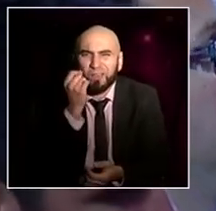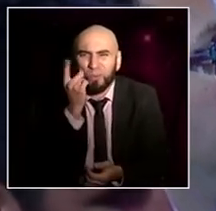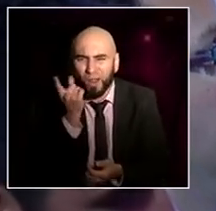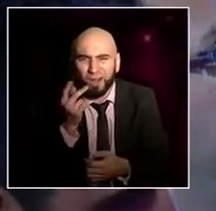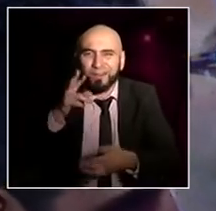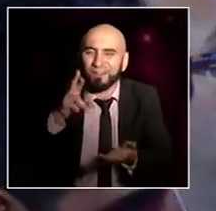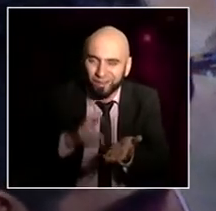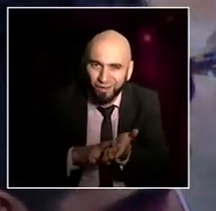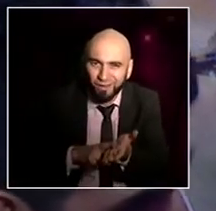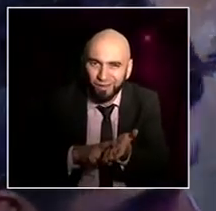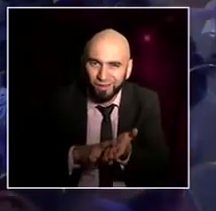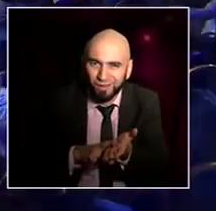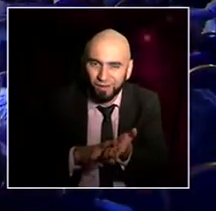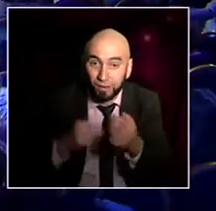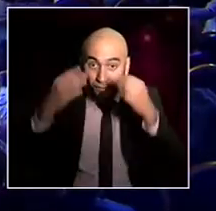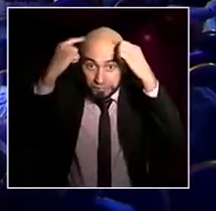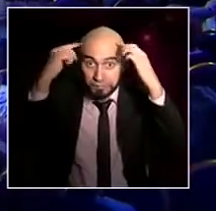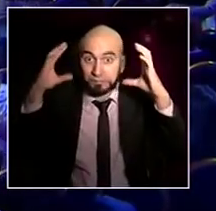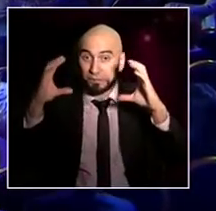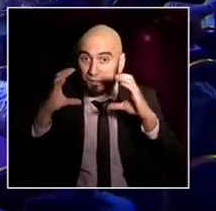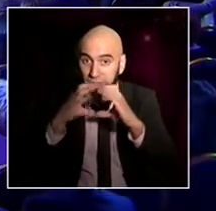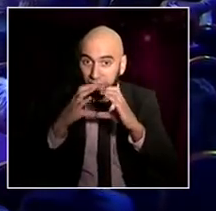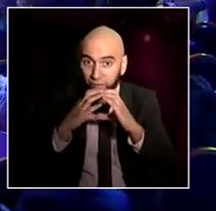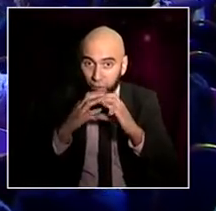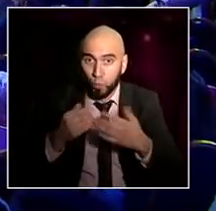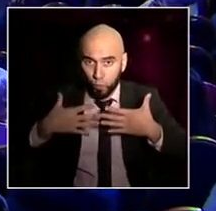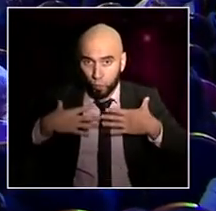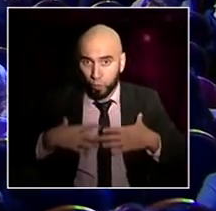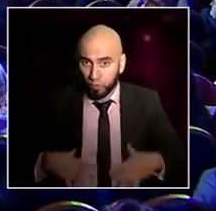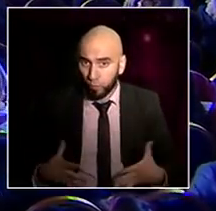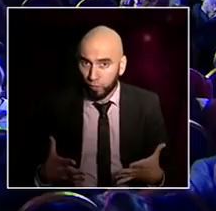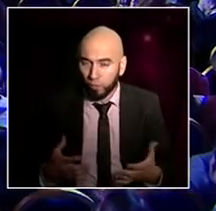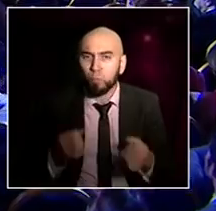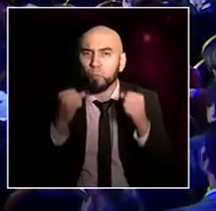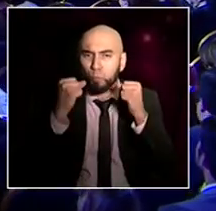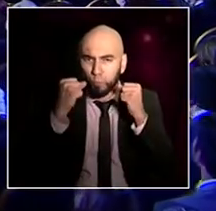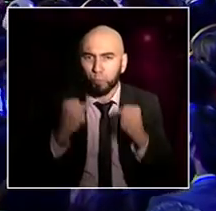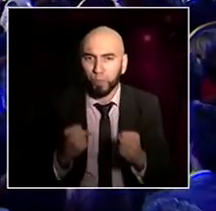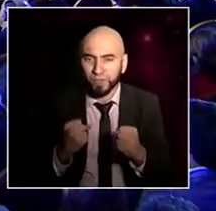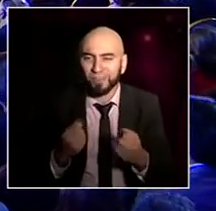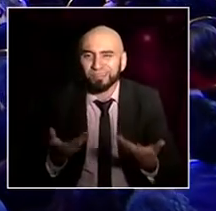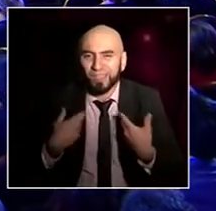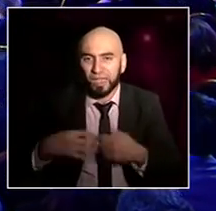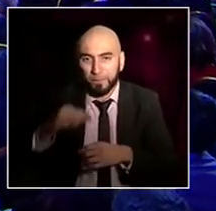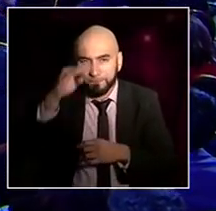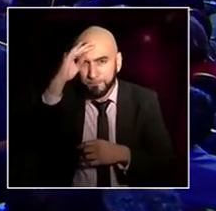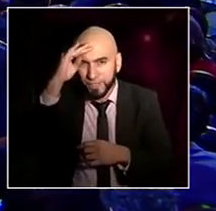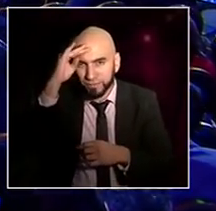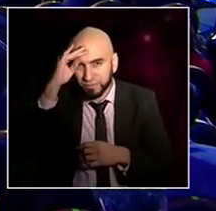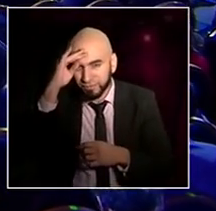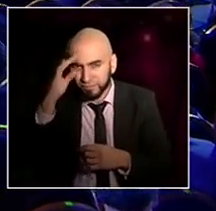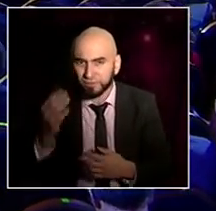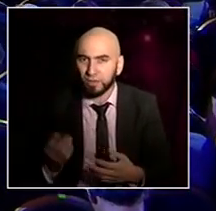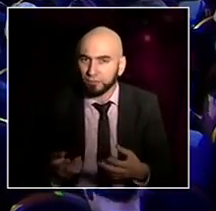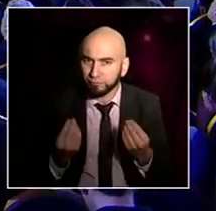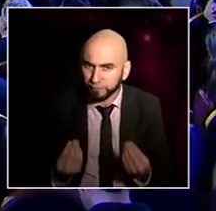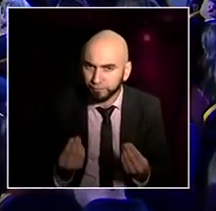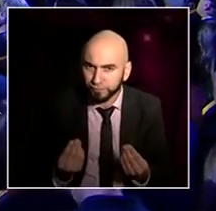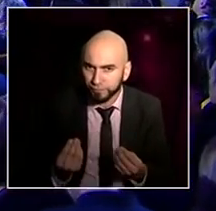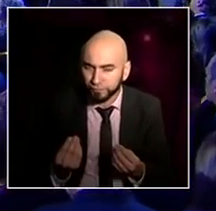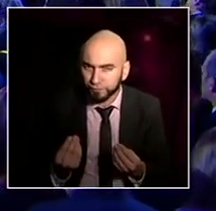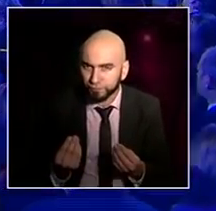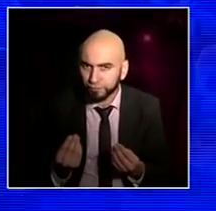especialmente el cerebro y el cuerpo, puede dar lugar a una experiencia consciente, una percepción vívida del mundo que nos rodea, de nosotros